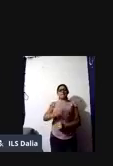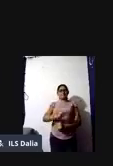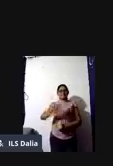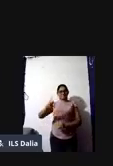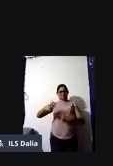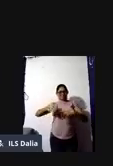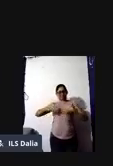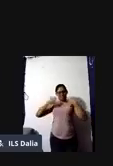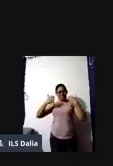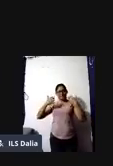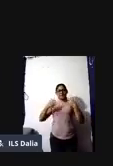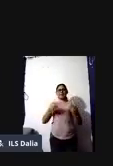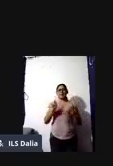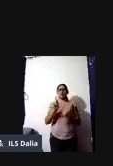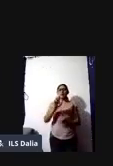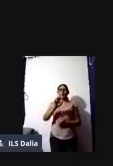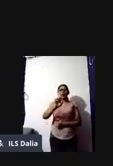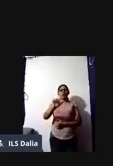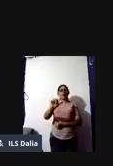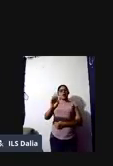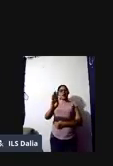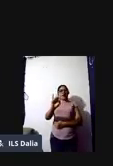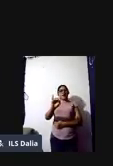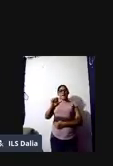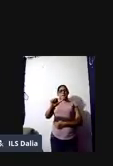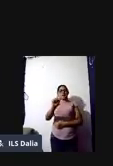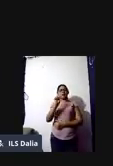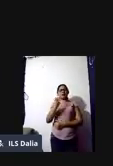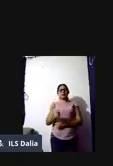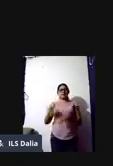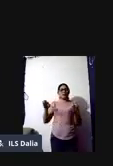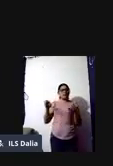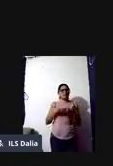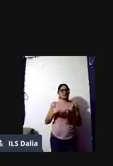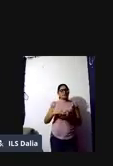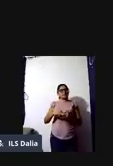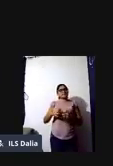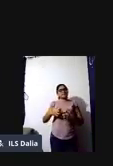rabia es hacer esta muina constante,